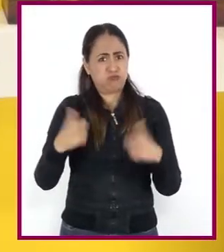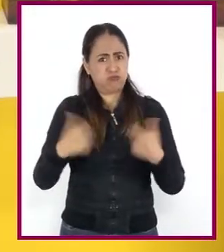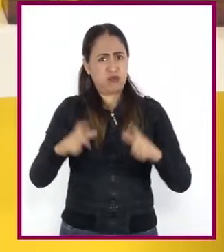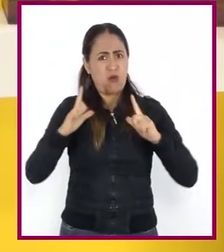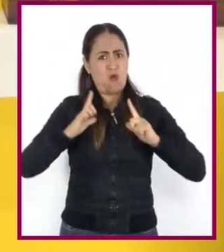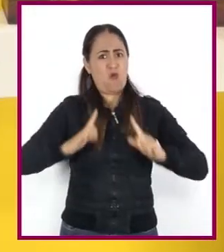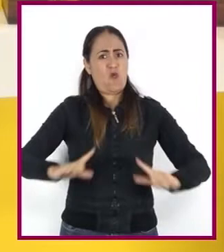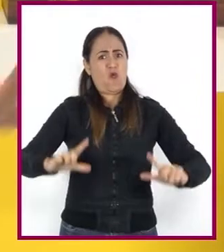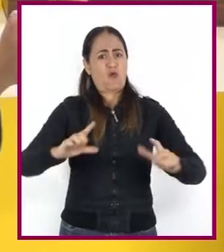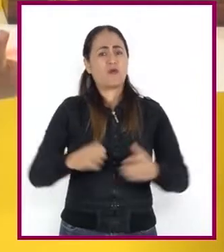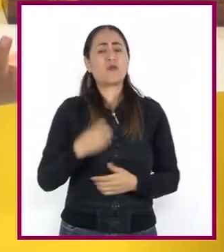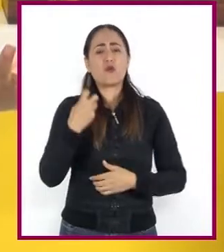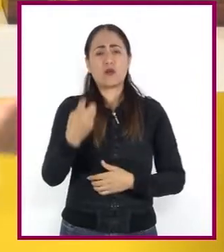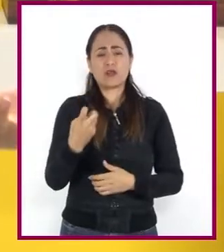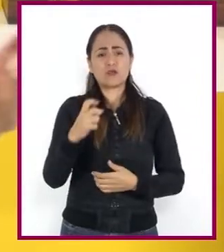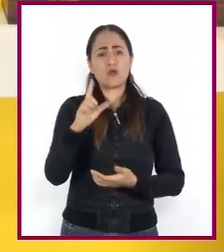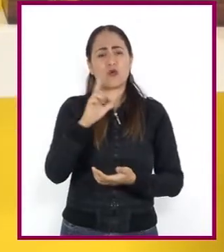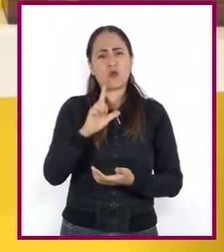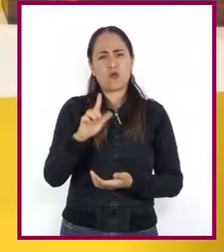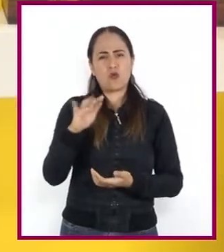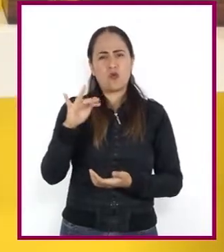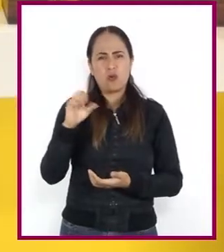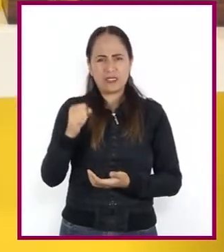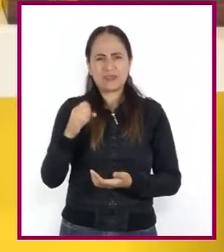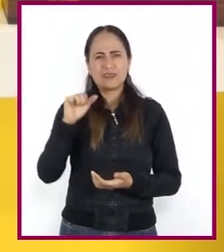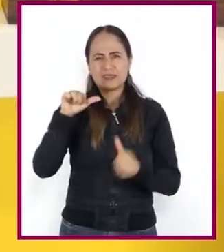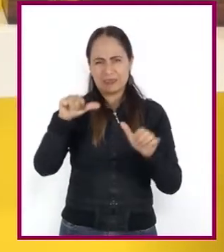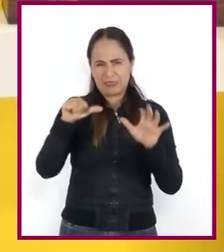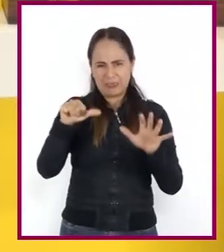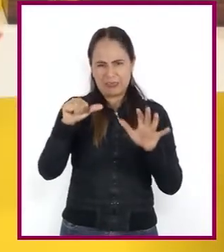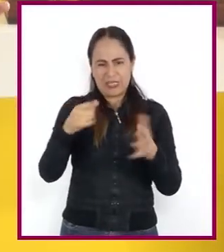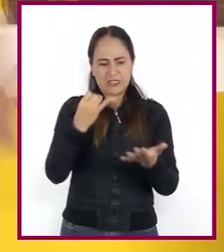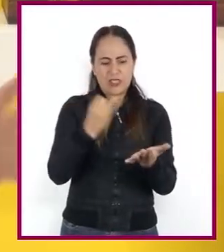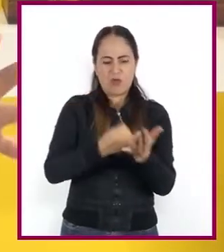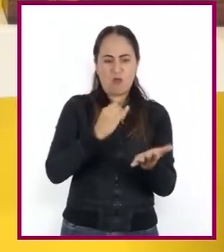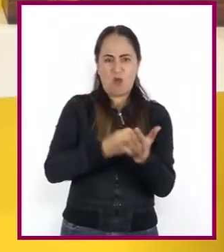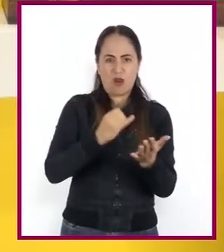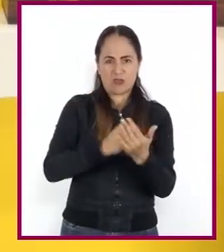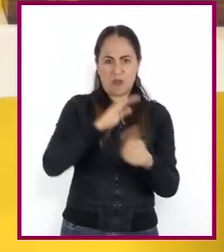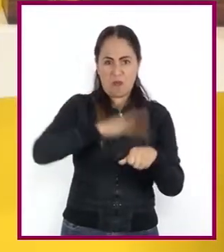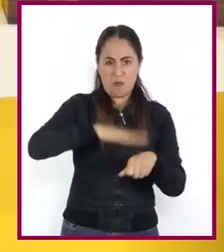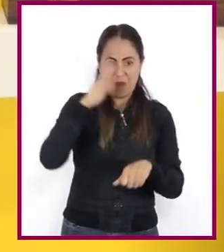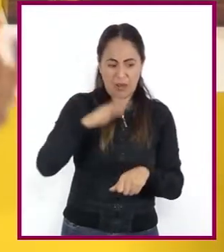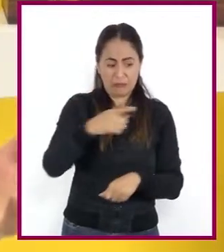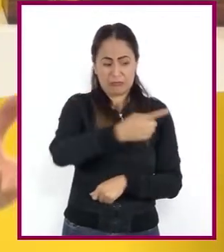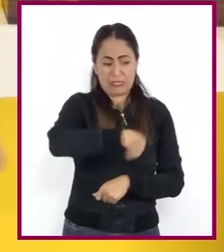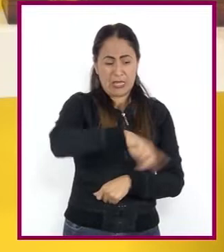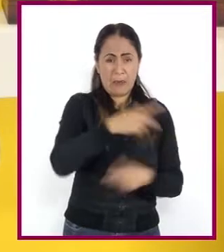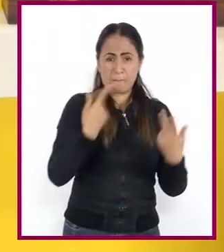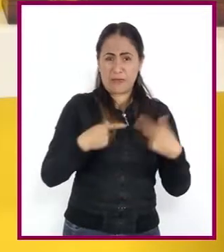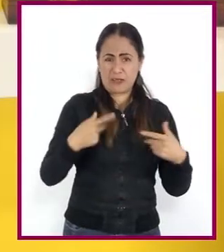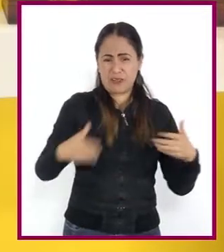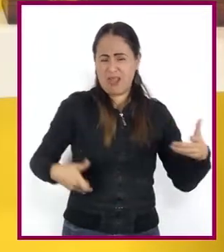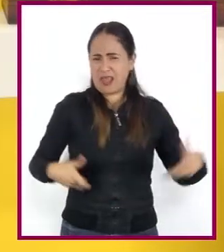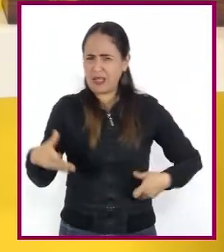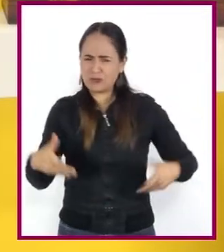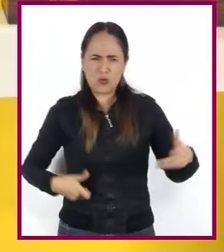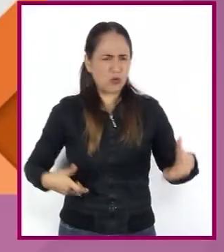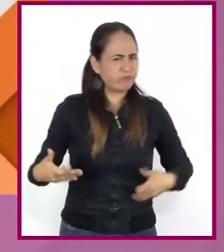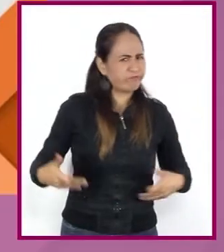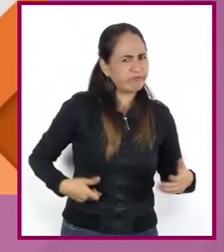XVI decidió aumentar los impuestos, produciendo un gran descontento en la población